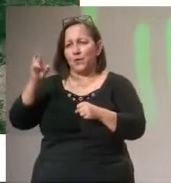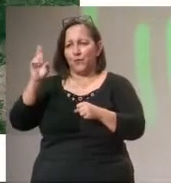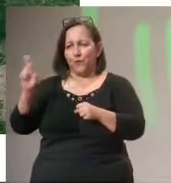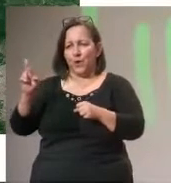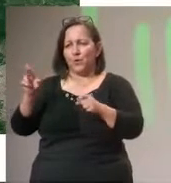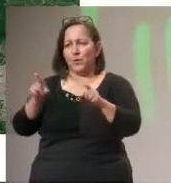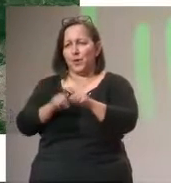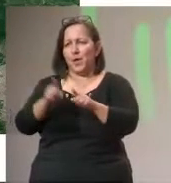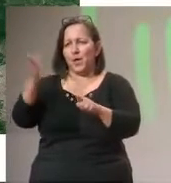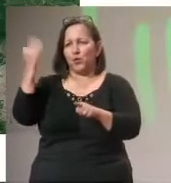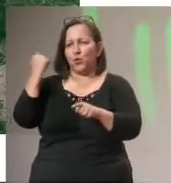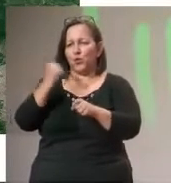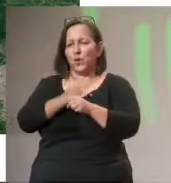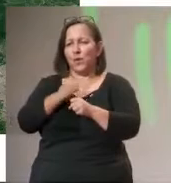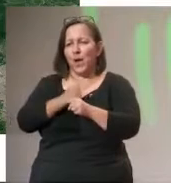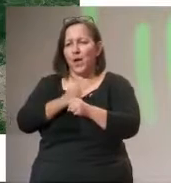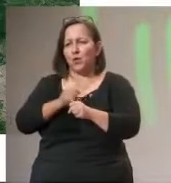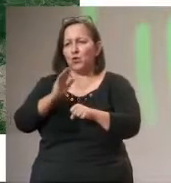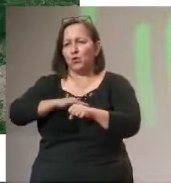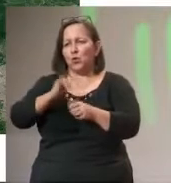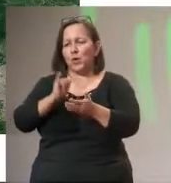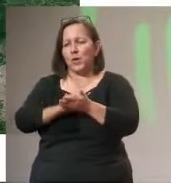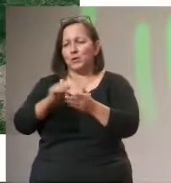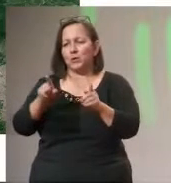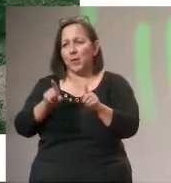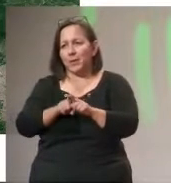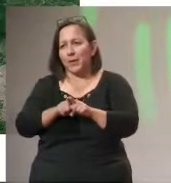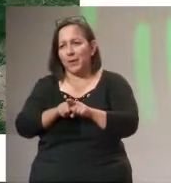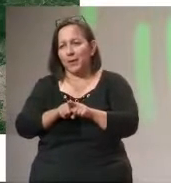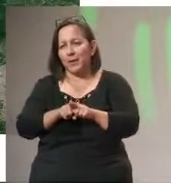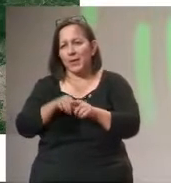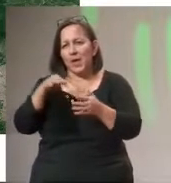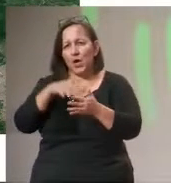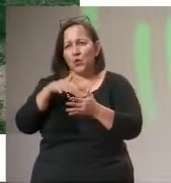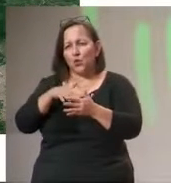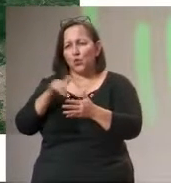trabajando muchísimo sobre esta tendencia de nitratos y en